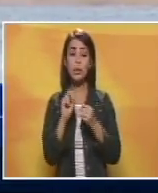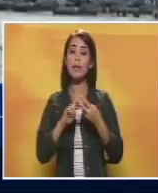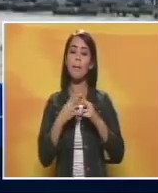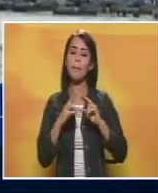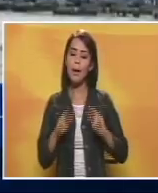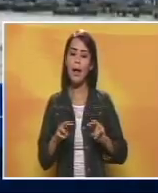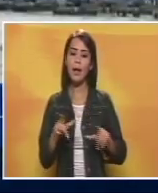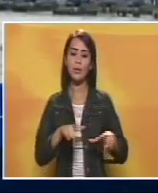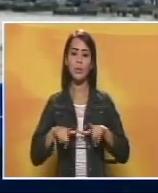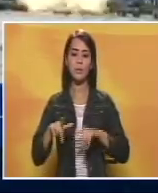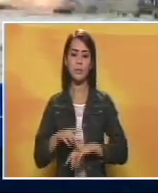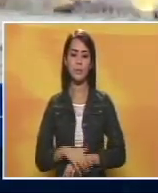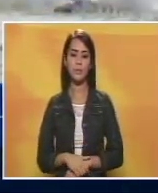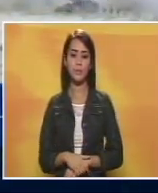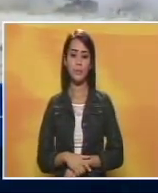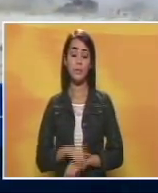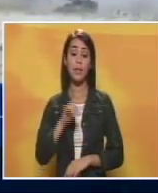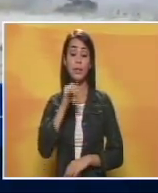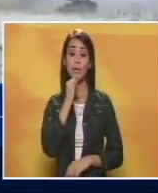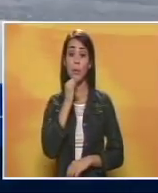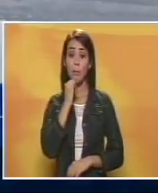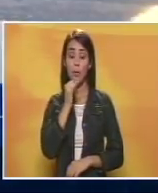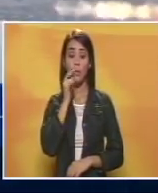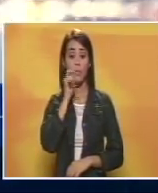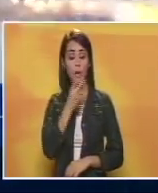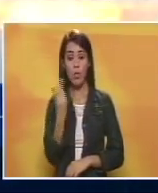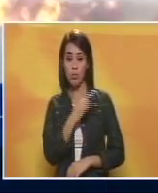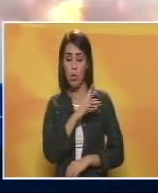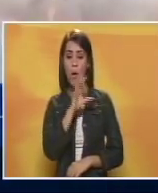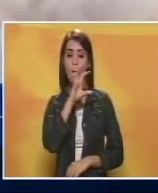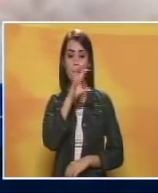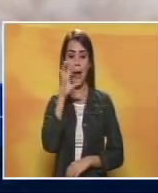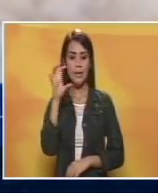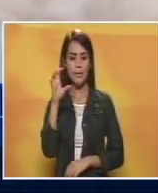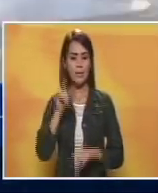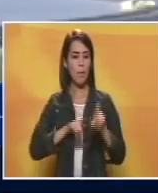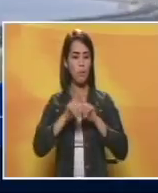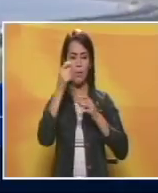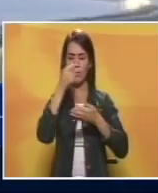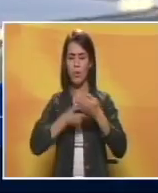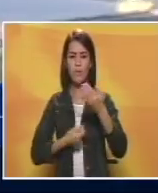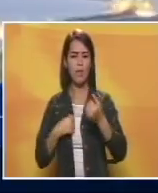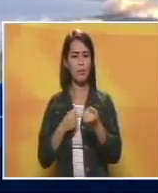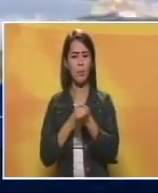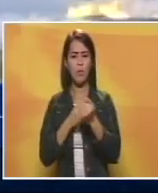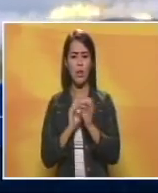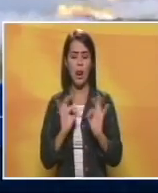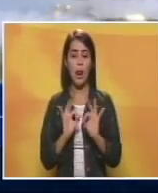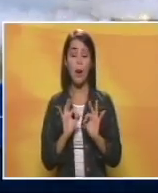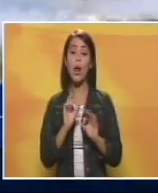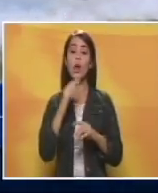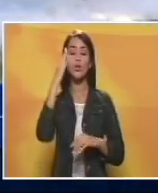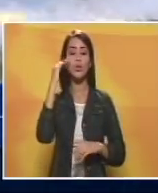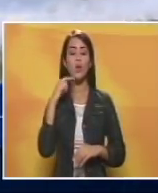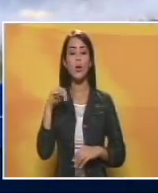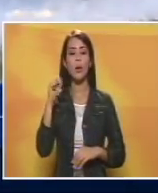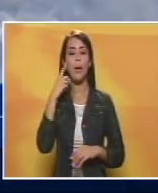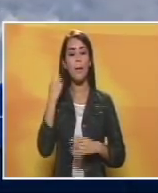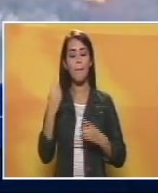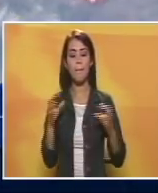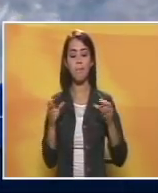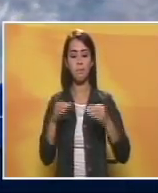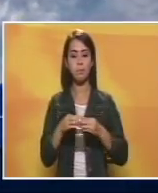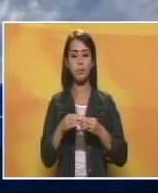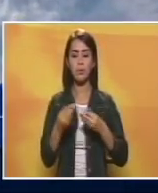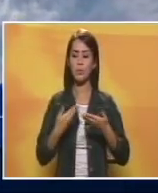en la península. Así lo indicaron los delegados de ambos países para desnuclearización norcoreana, quienes se reunieron para tratar